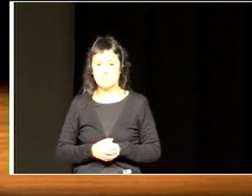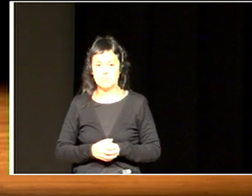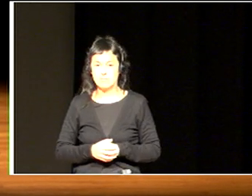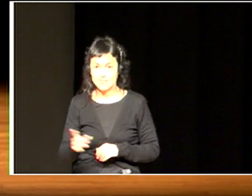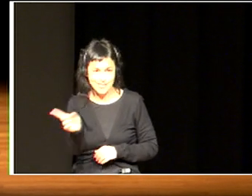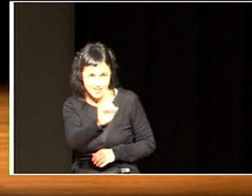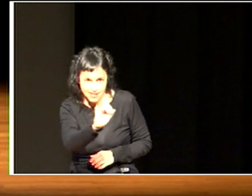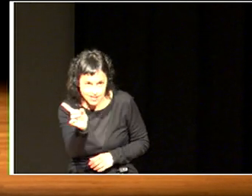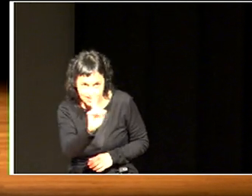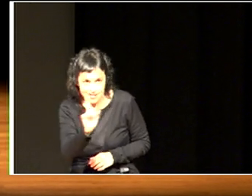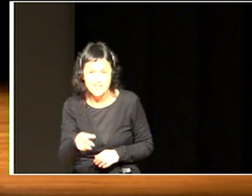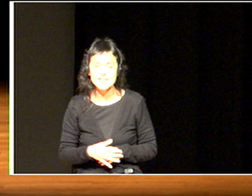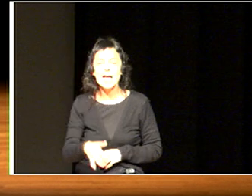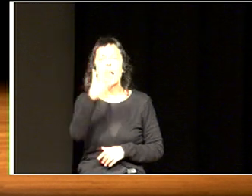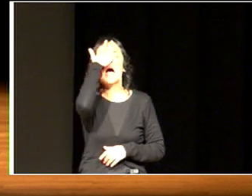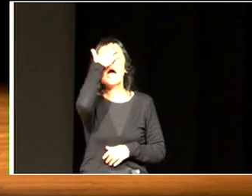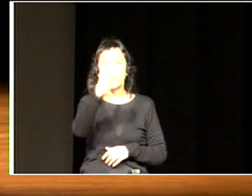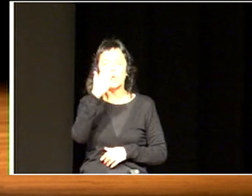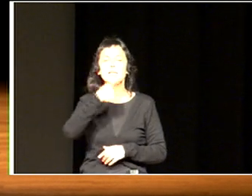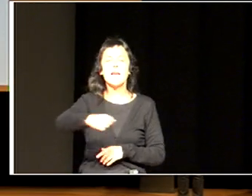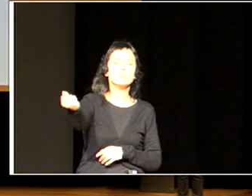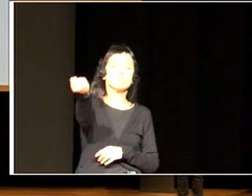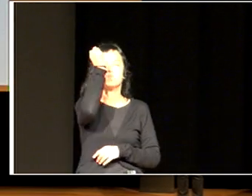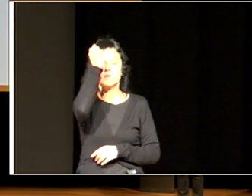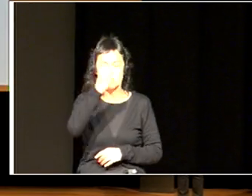no acuérdate de la imprenta